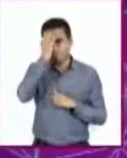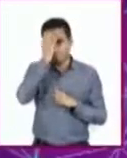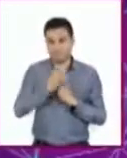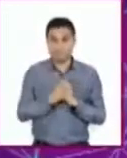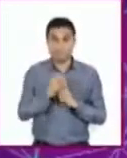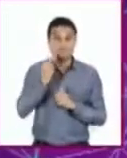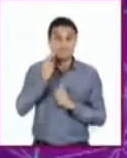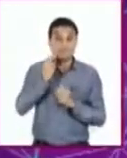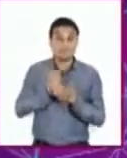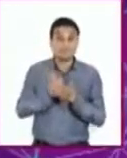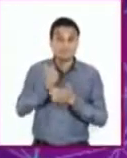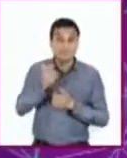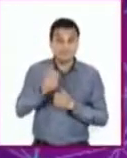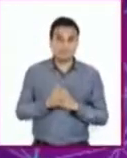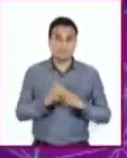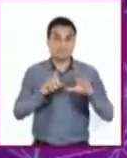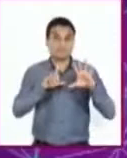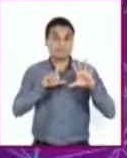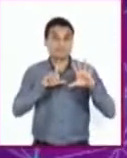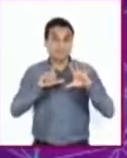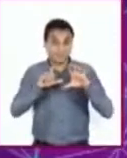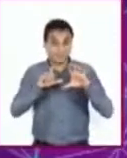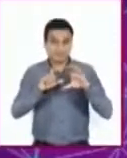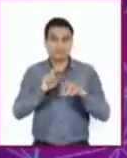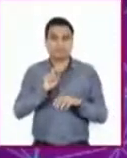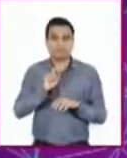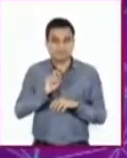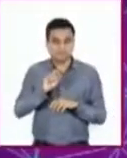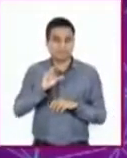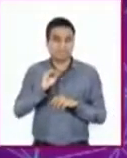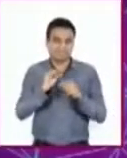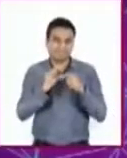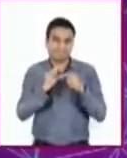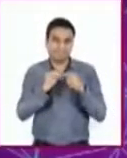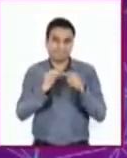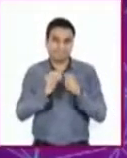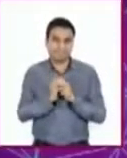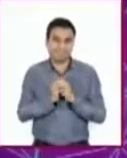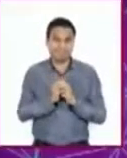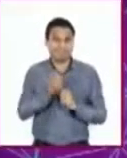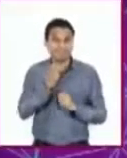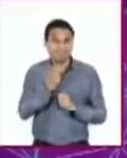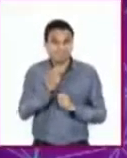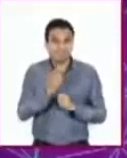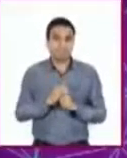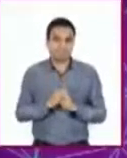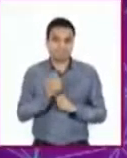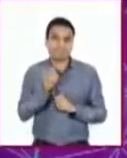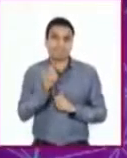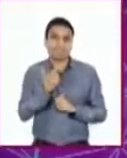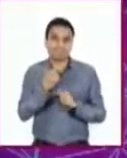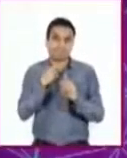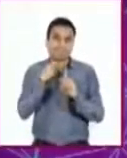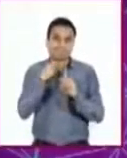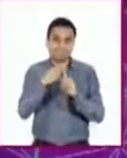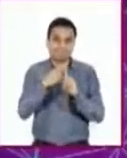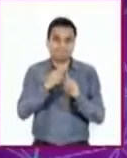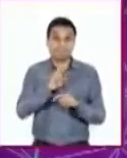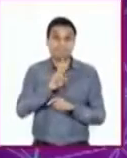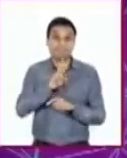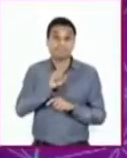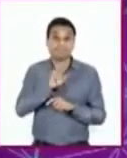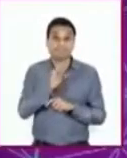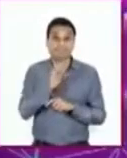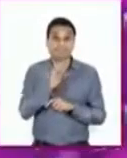Nadia pagó 700 pesos con 90 centavos. Por ello, obtuvo un saldo a favor de 245 pesos